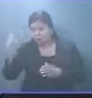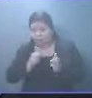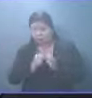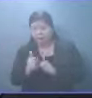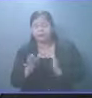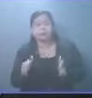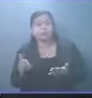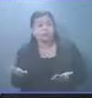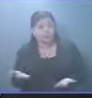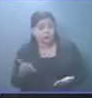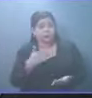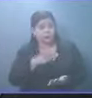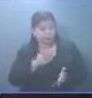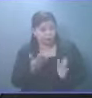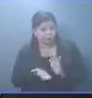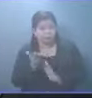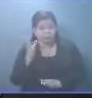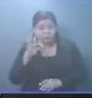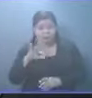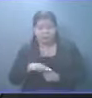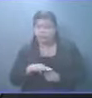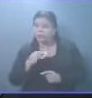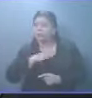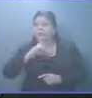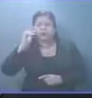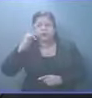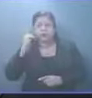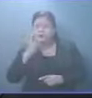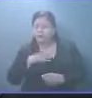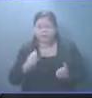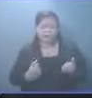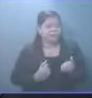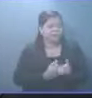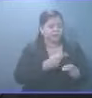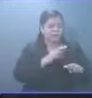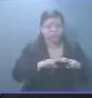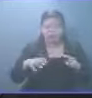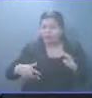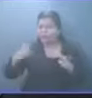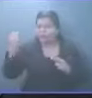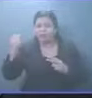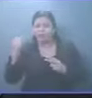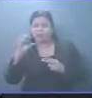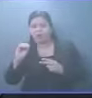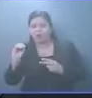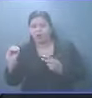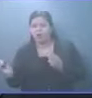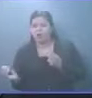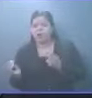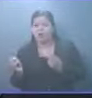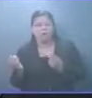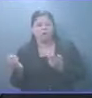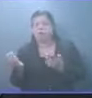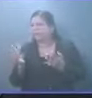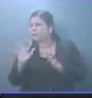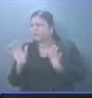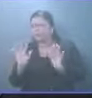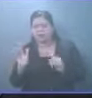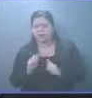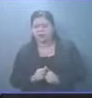porque tienen mayoría. No es que yo sea de Gana, de nuevas ideas, o de viejas mañas, o de costumbres antiguas, no,